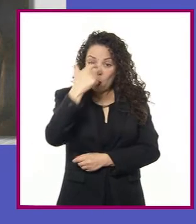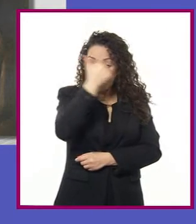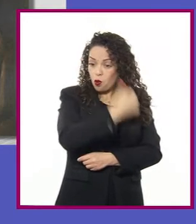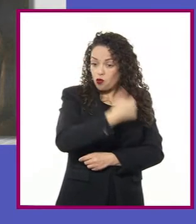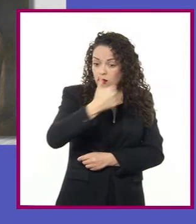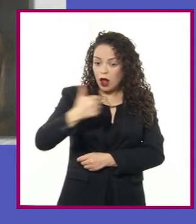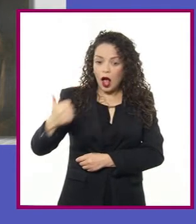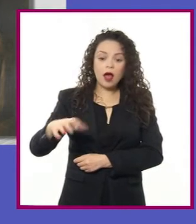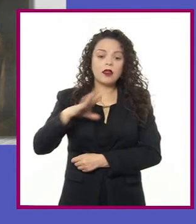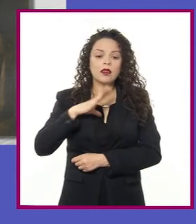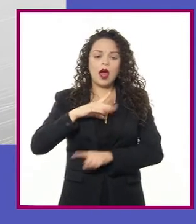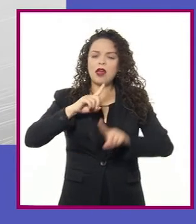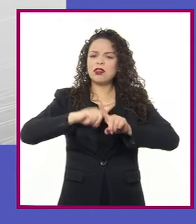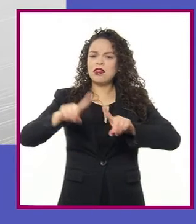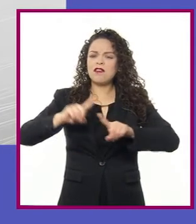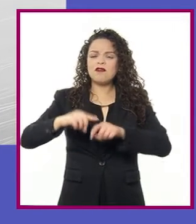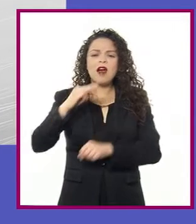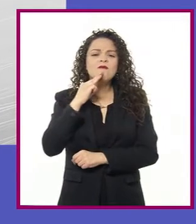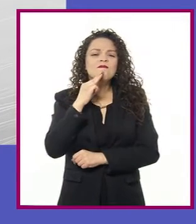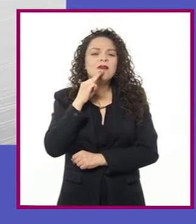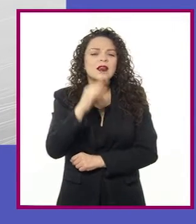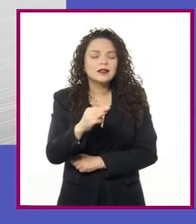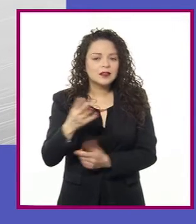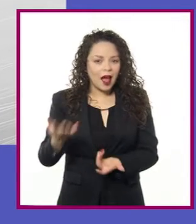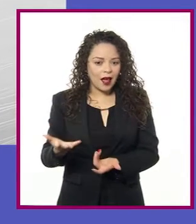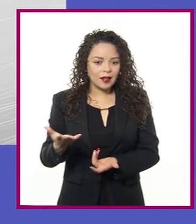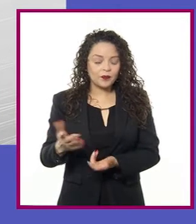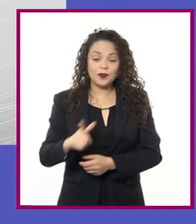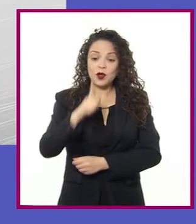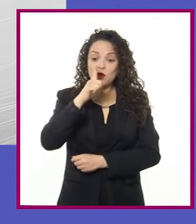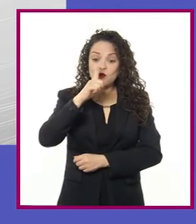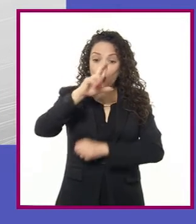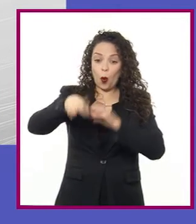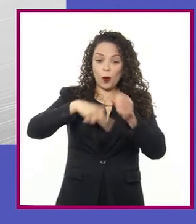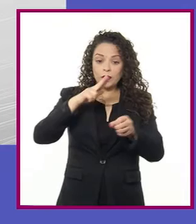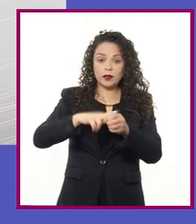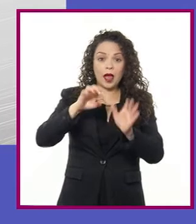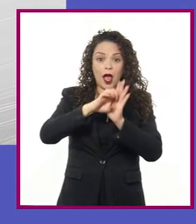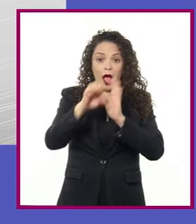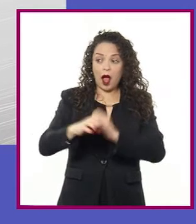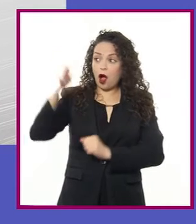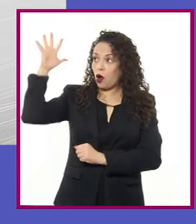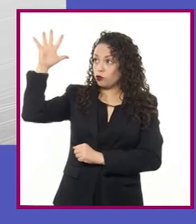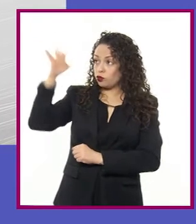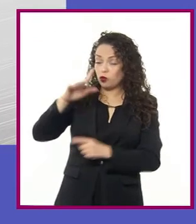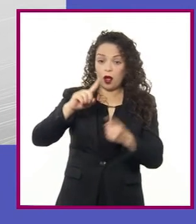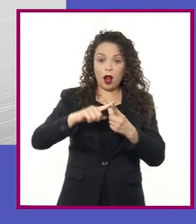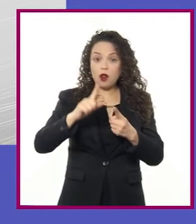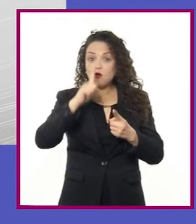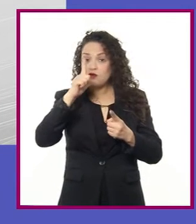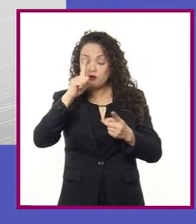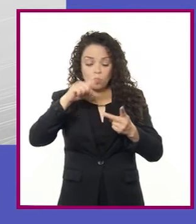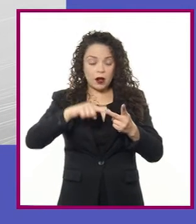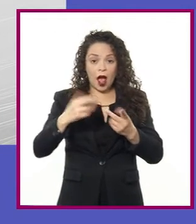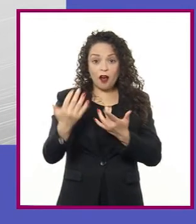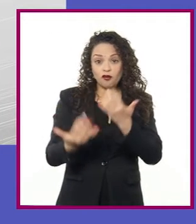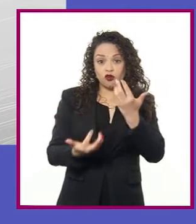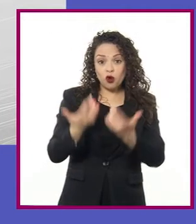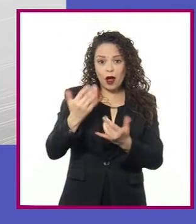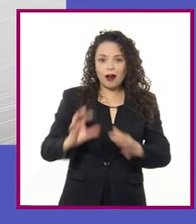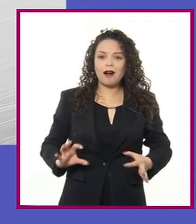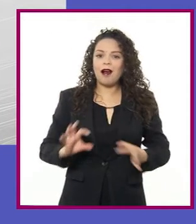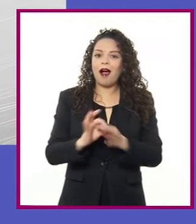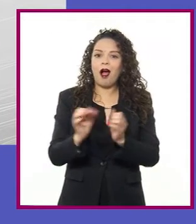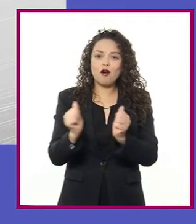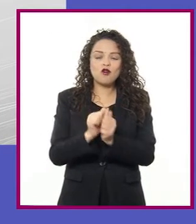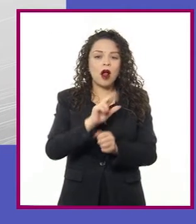un mensaje diferente. La luz natural, como la del sol, de la luna y del fuego, está relacionada con la naturaleza y